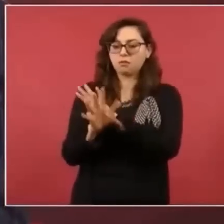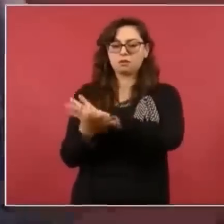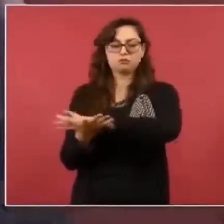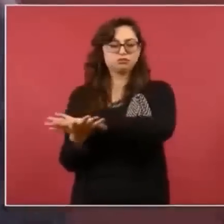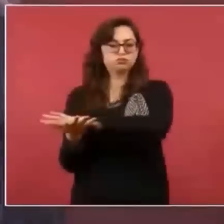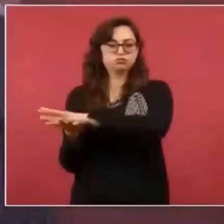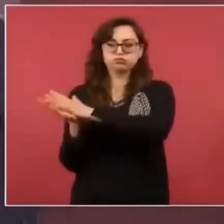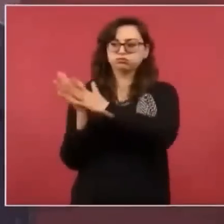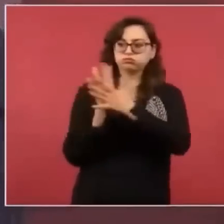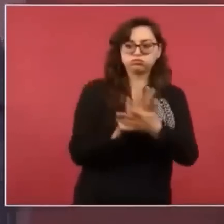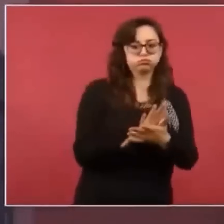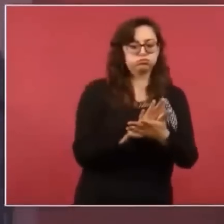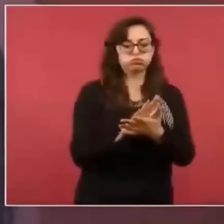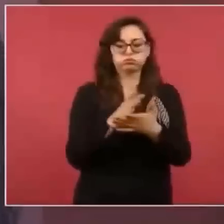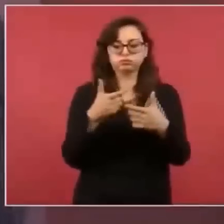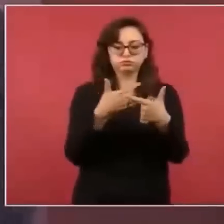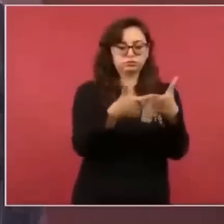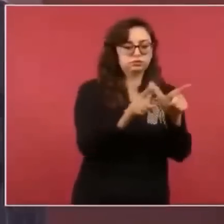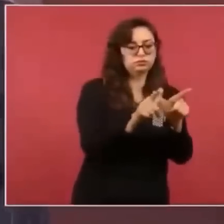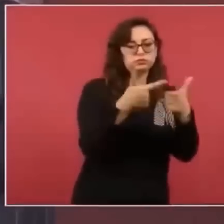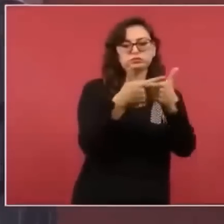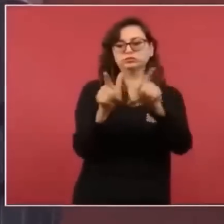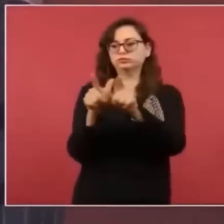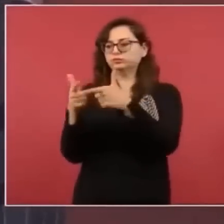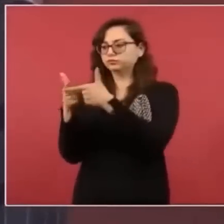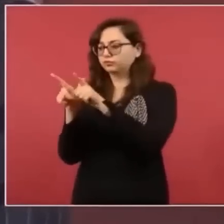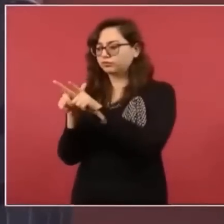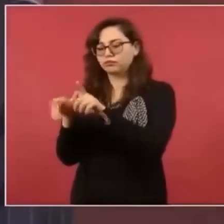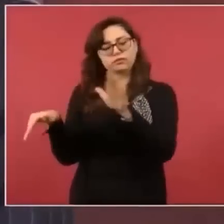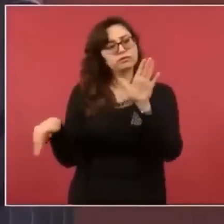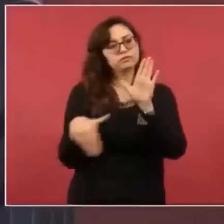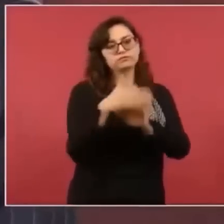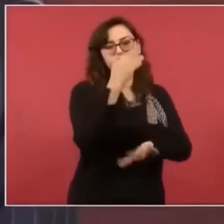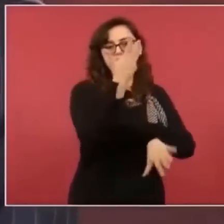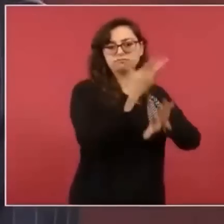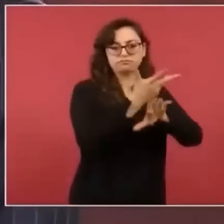élites entrenados en Estados Unidos